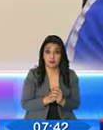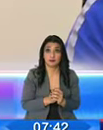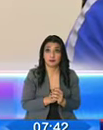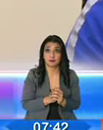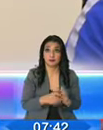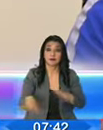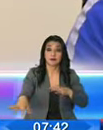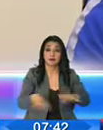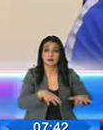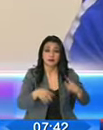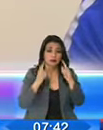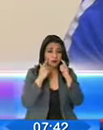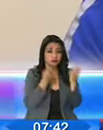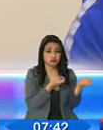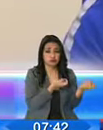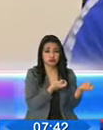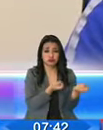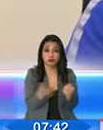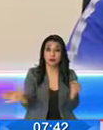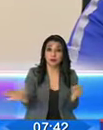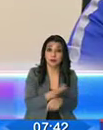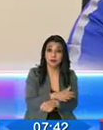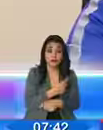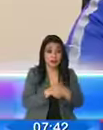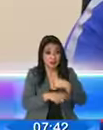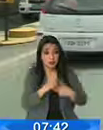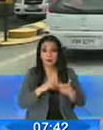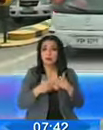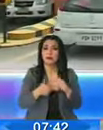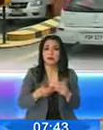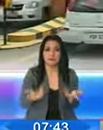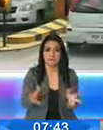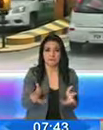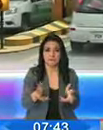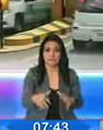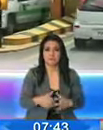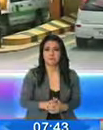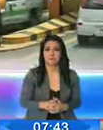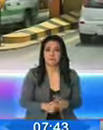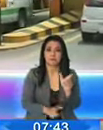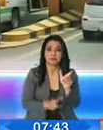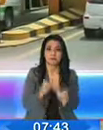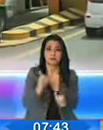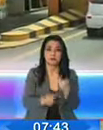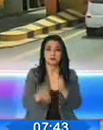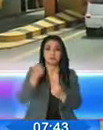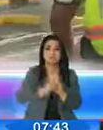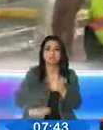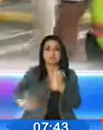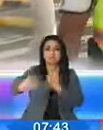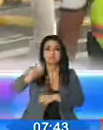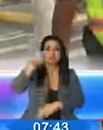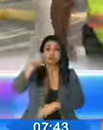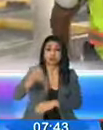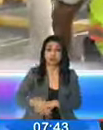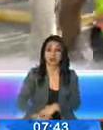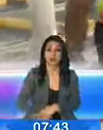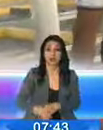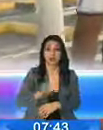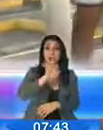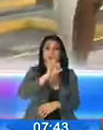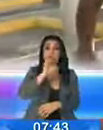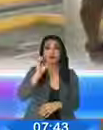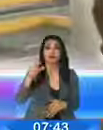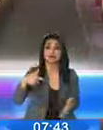operativo bastante integral, no se registraron incidentes. El total de personas que salieron de la ciudad fueron aproximadamente